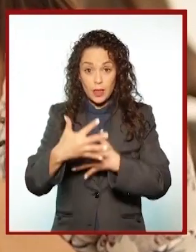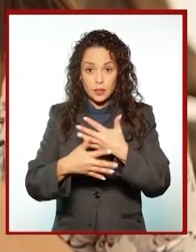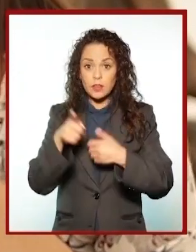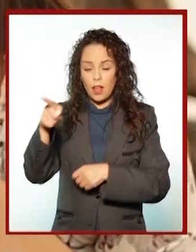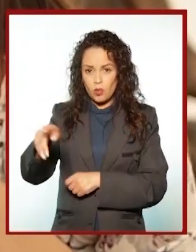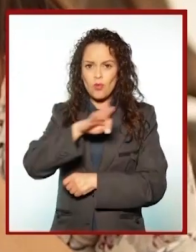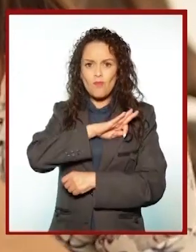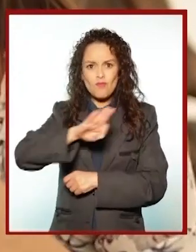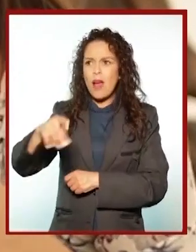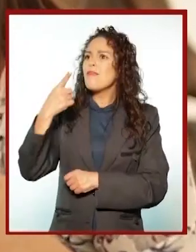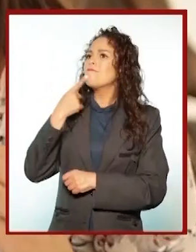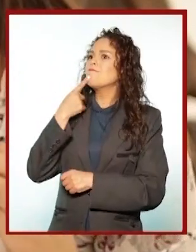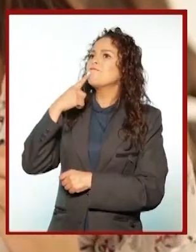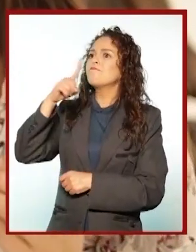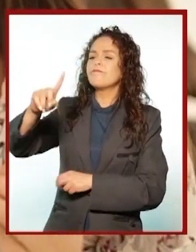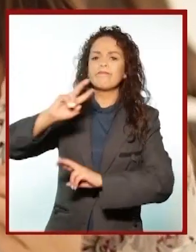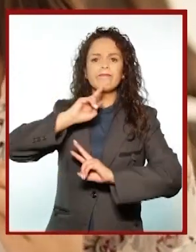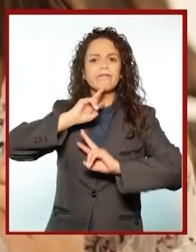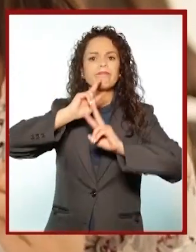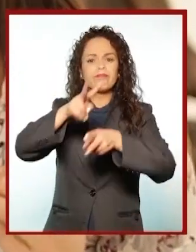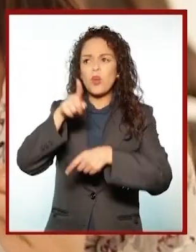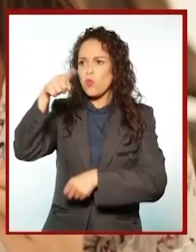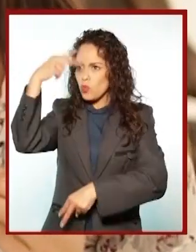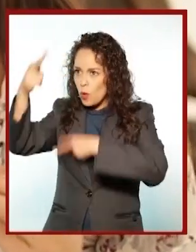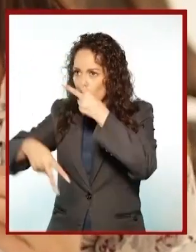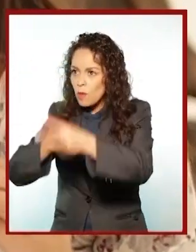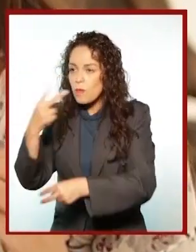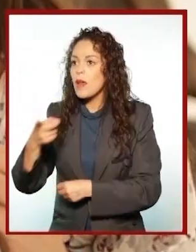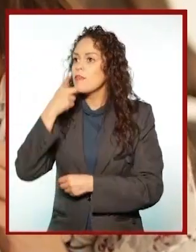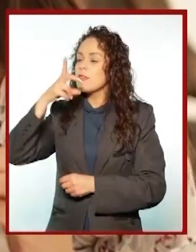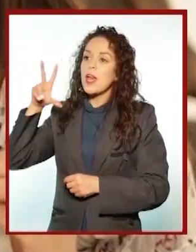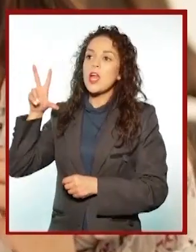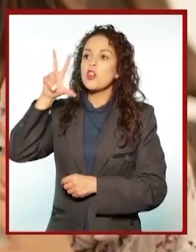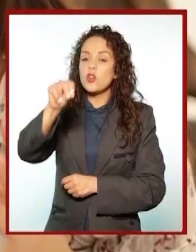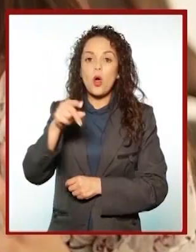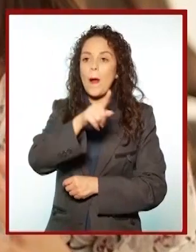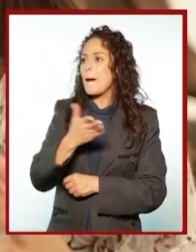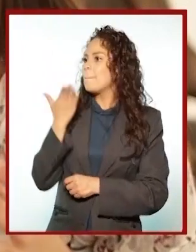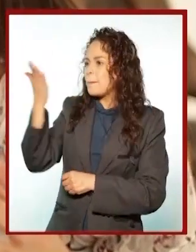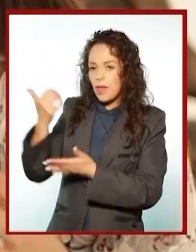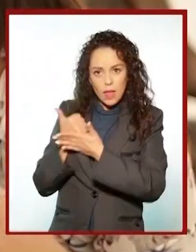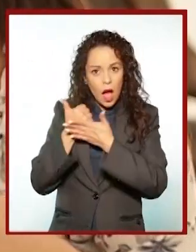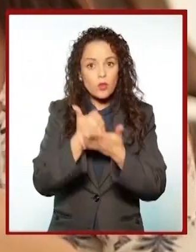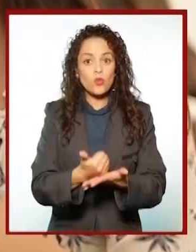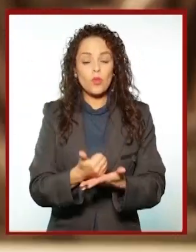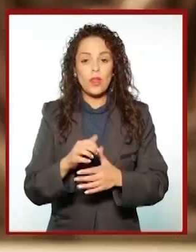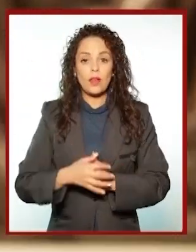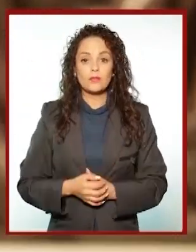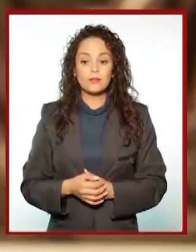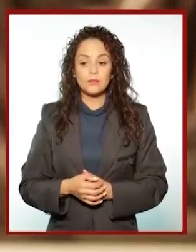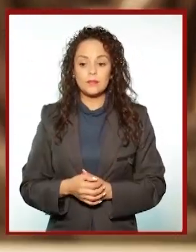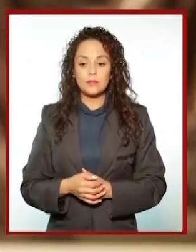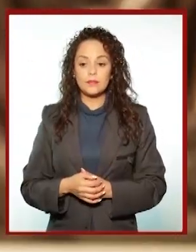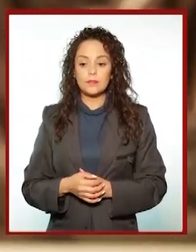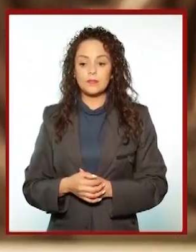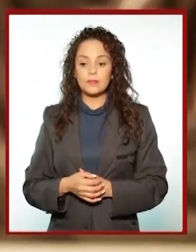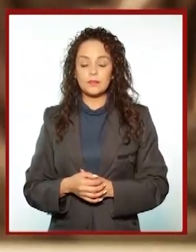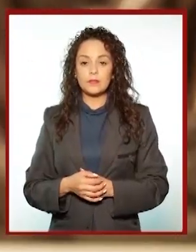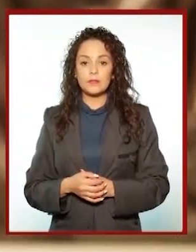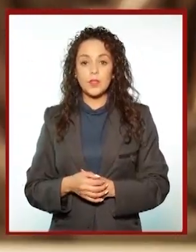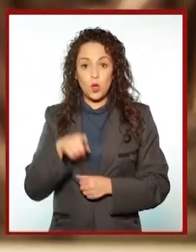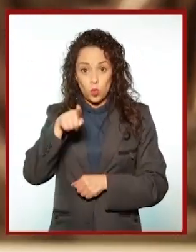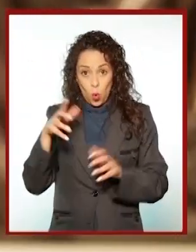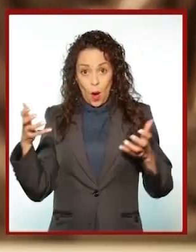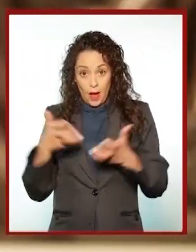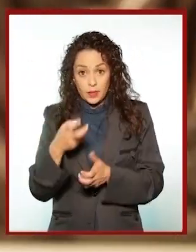que puedes levantar la voz. Anímate a denunciar lo sucedido, a decir no, a pedir ayuda. ¿Alguna vez has